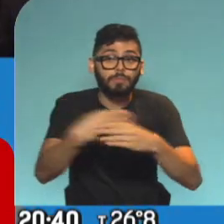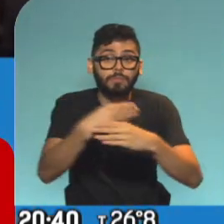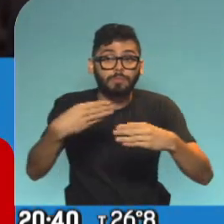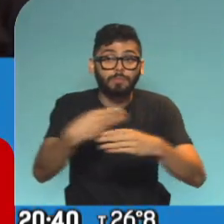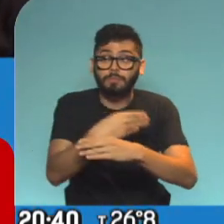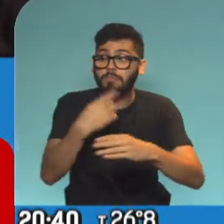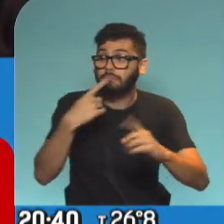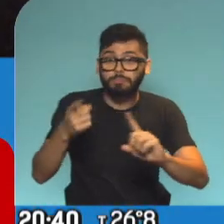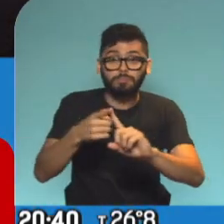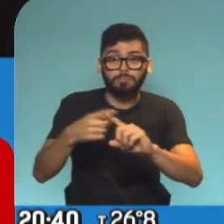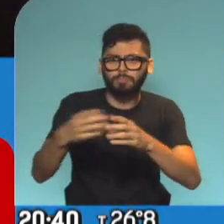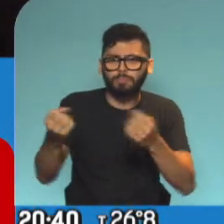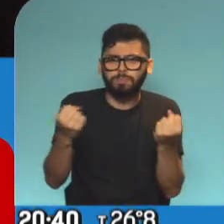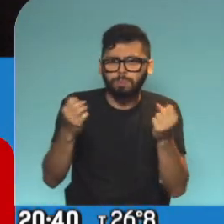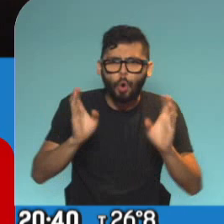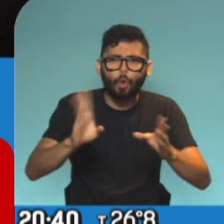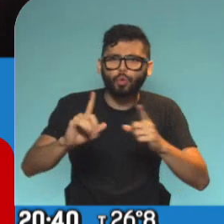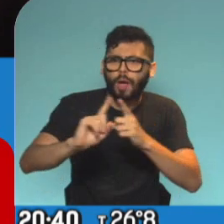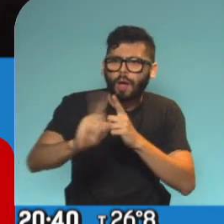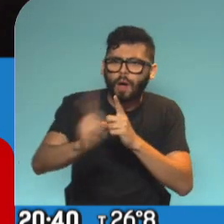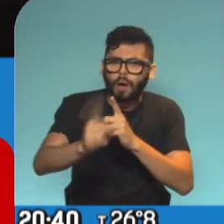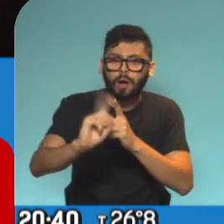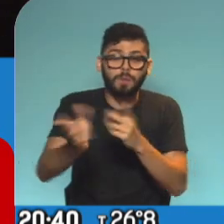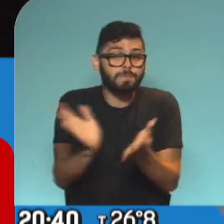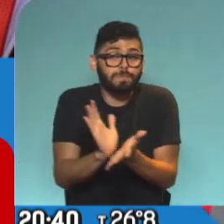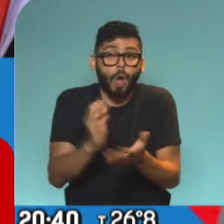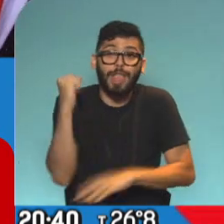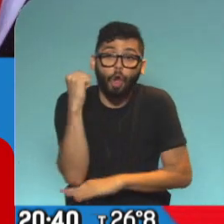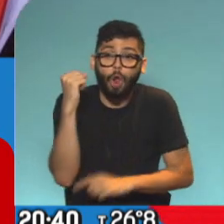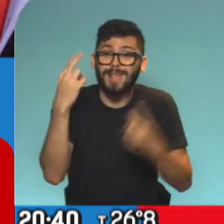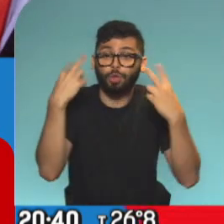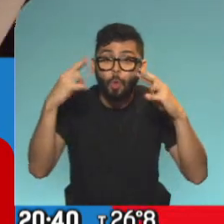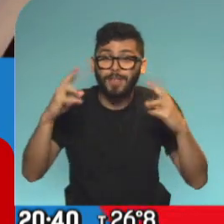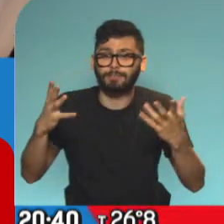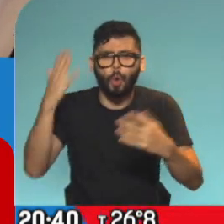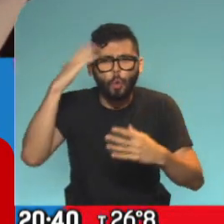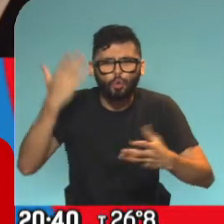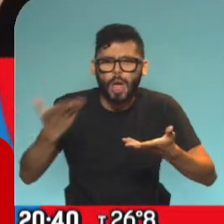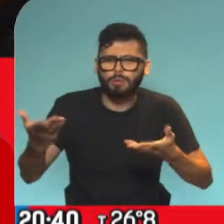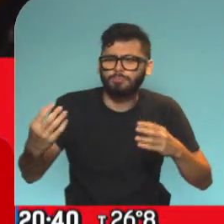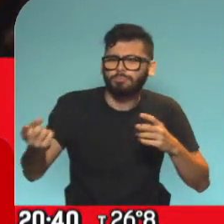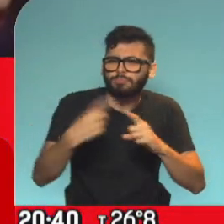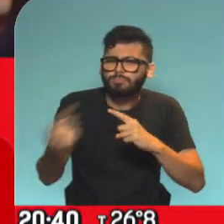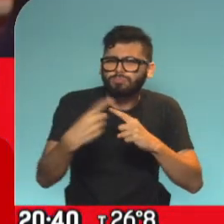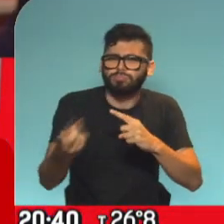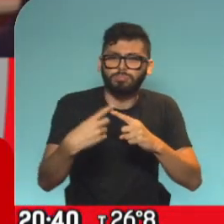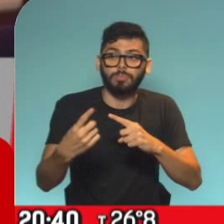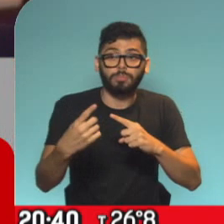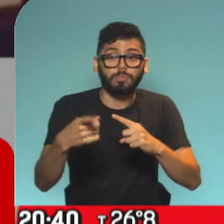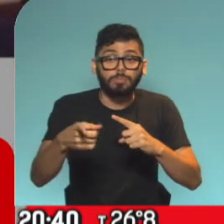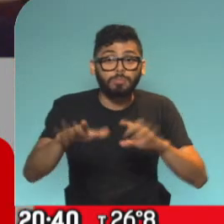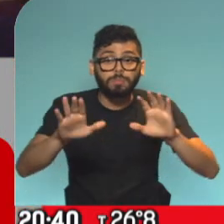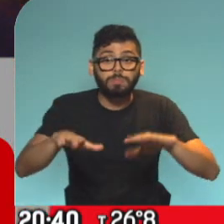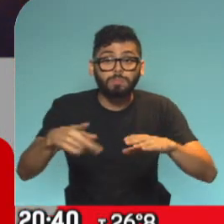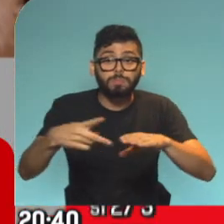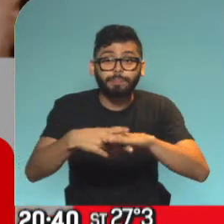desarrollo económico, productivo, cultural, turístico. Bueno, efectivamente eso quedó trunco.